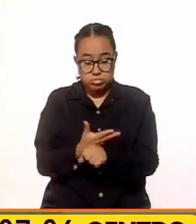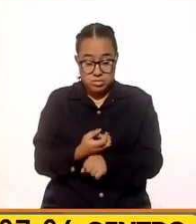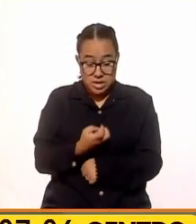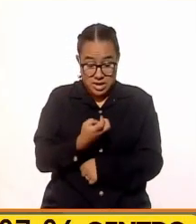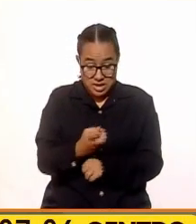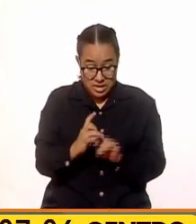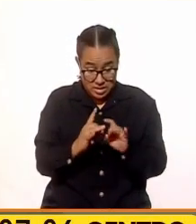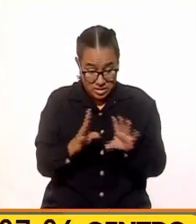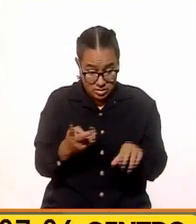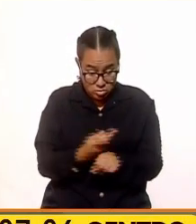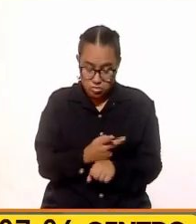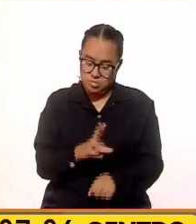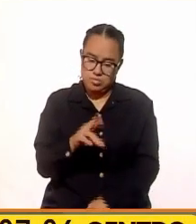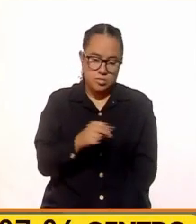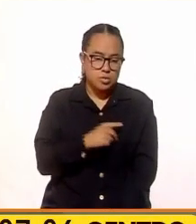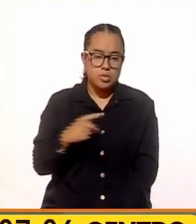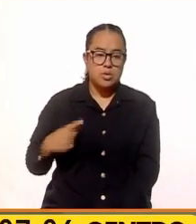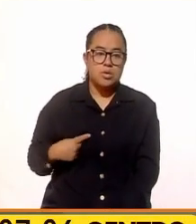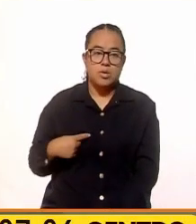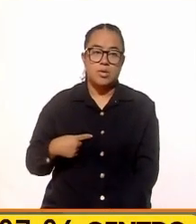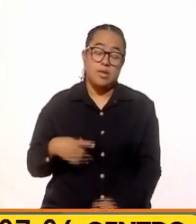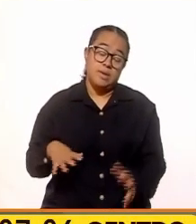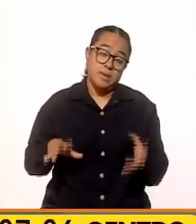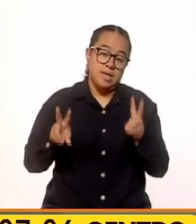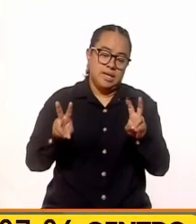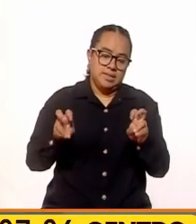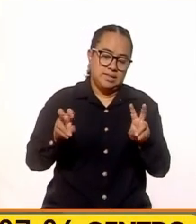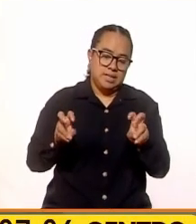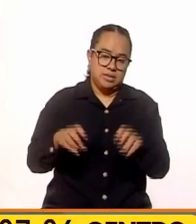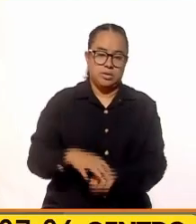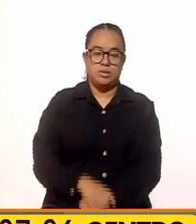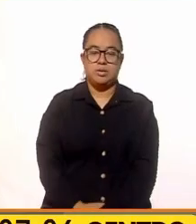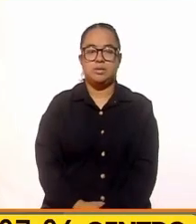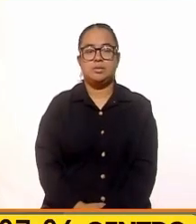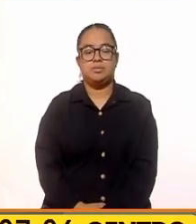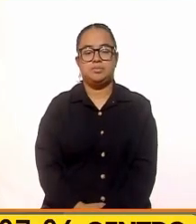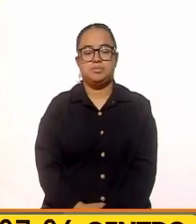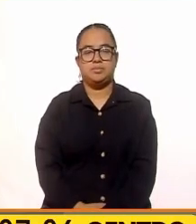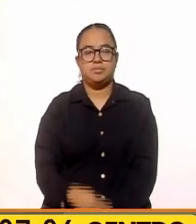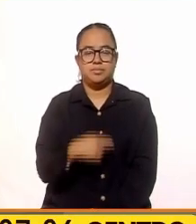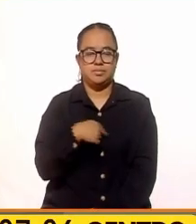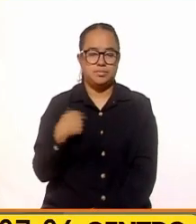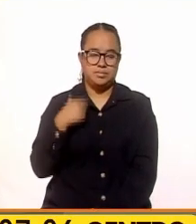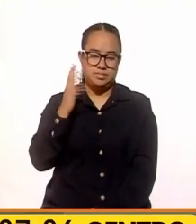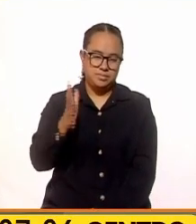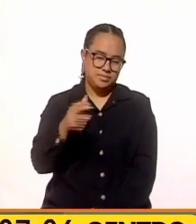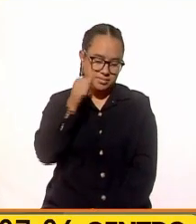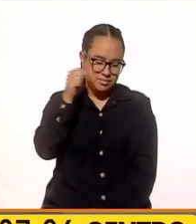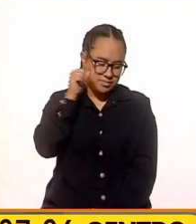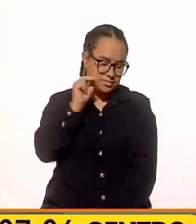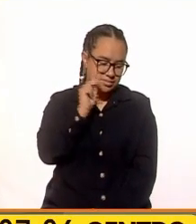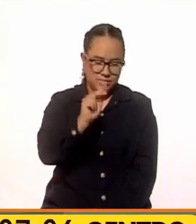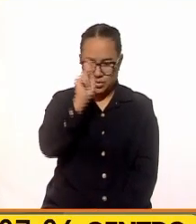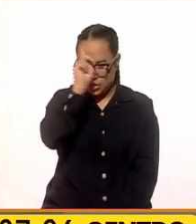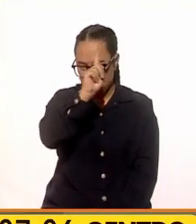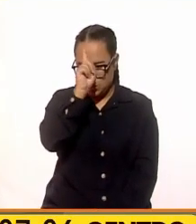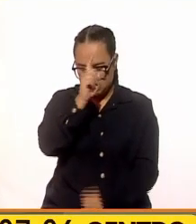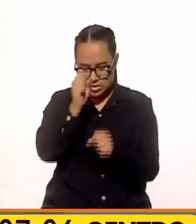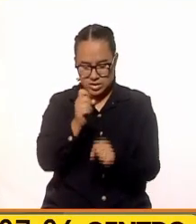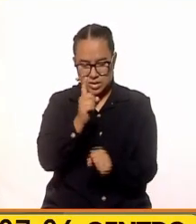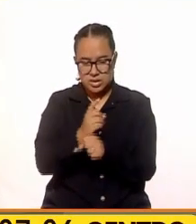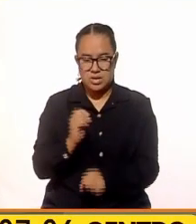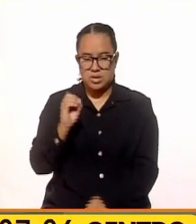tipo de hechos ocurran, en teoría? Sí, a lo que vimos ayer en el Consejo de Seguridad de Naciones